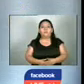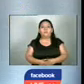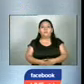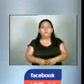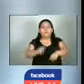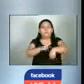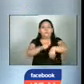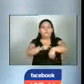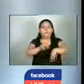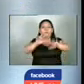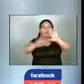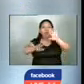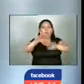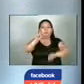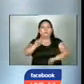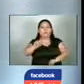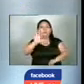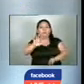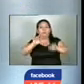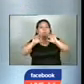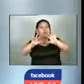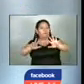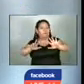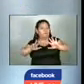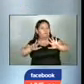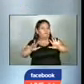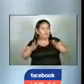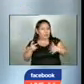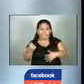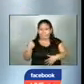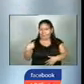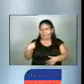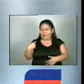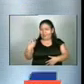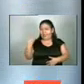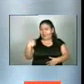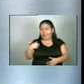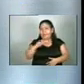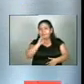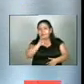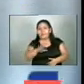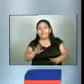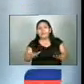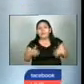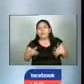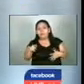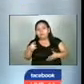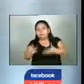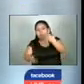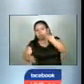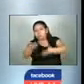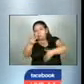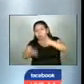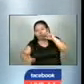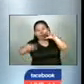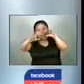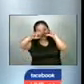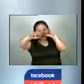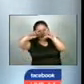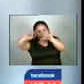Ocho de la noche con 58 minutos. Hace unos minutos compartíamos con ustedes estas imágenes que fueron